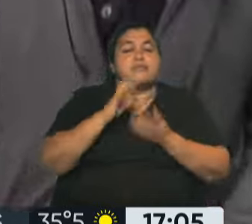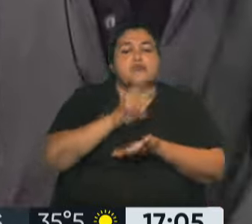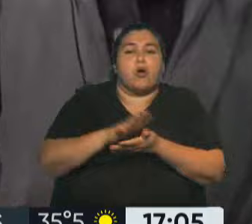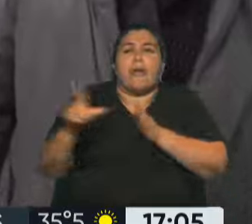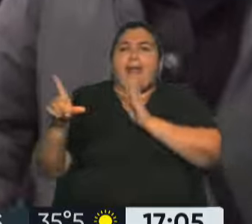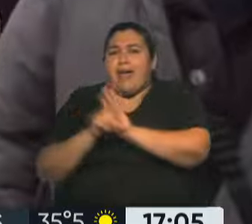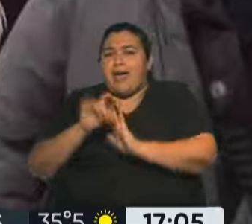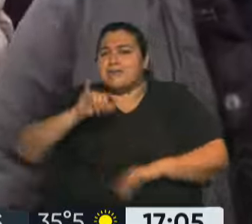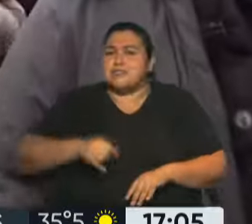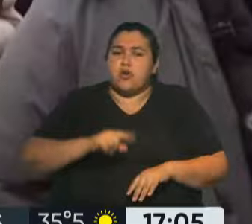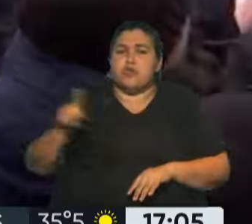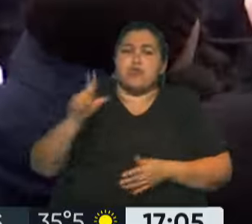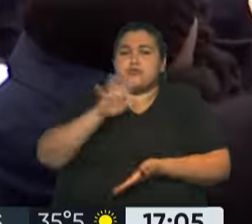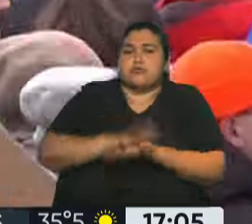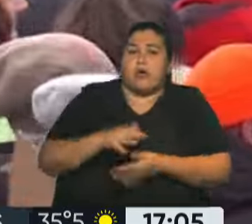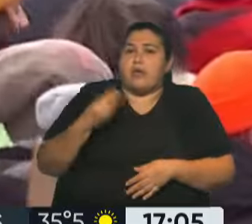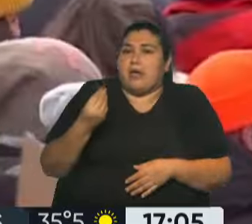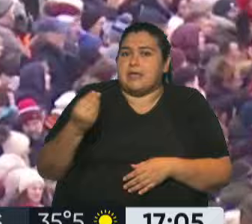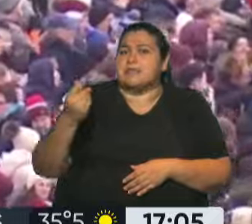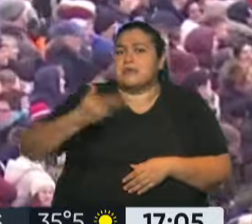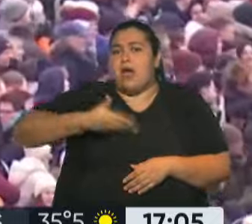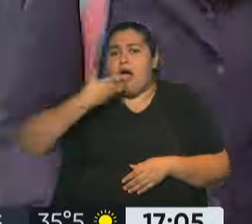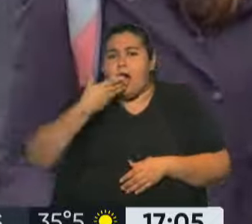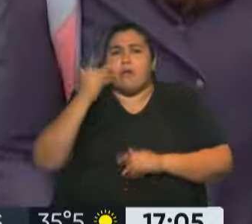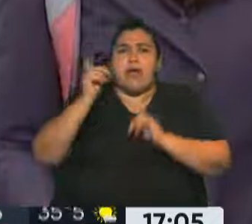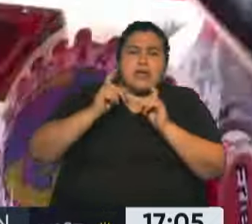sus expresiones antidemocráticas.